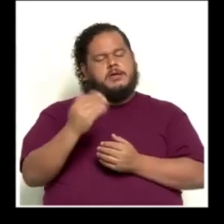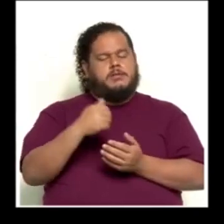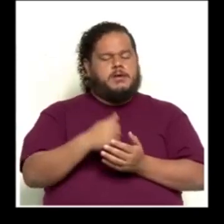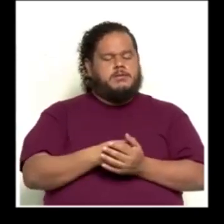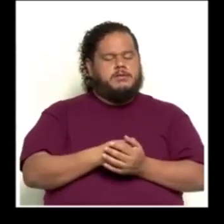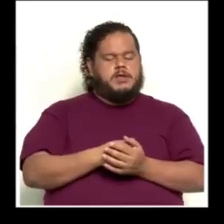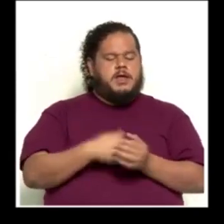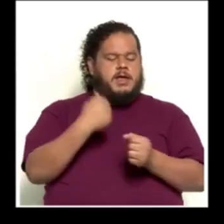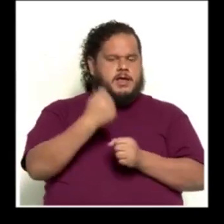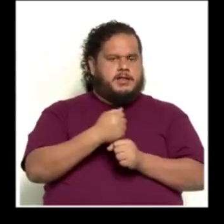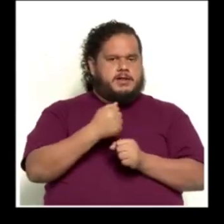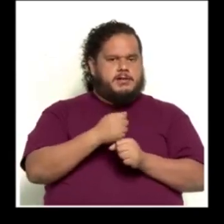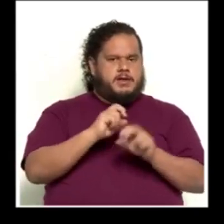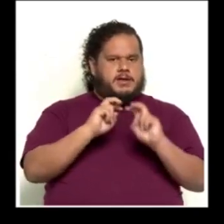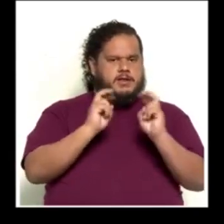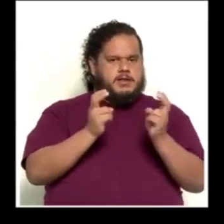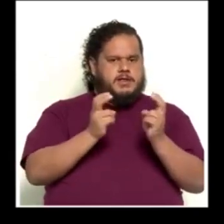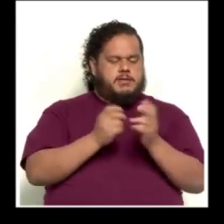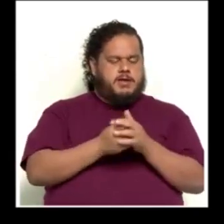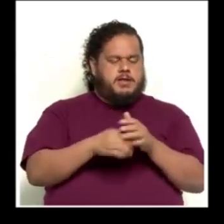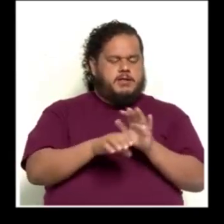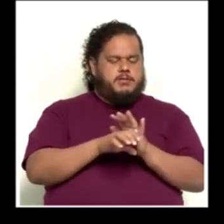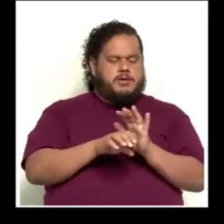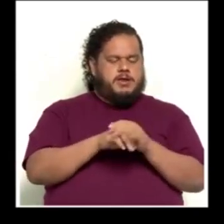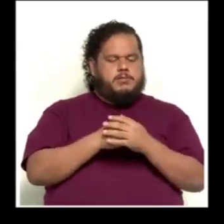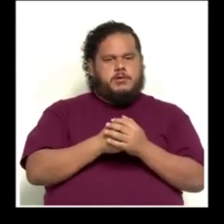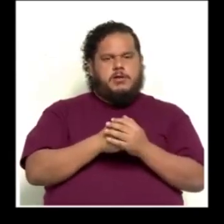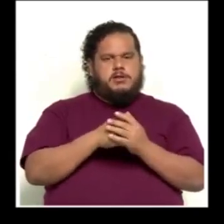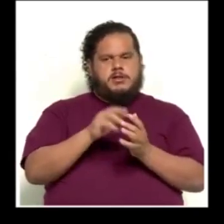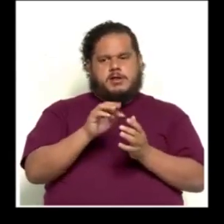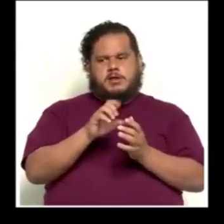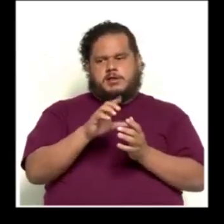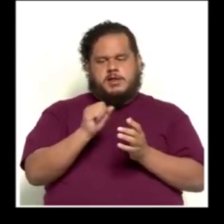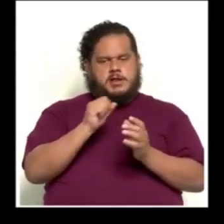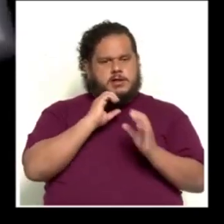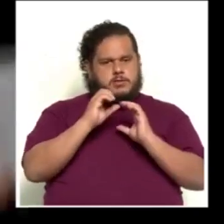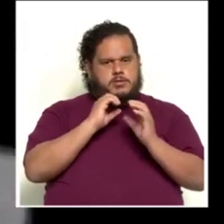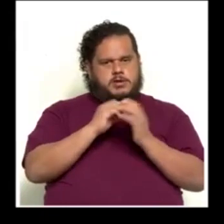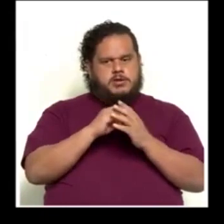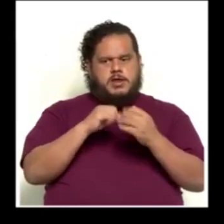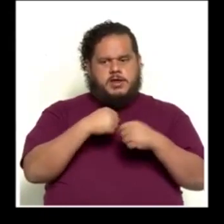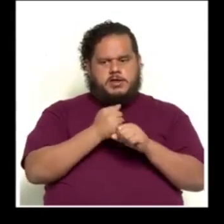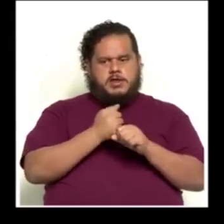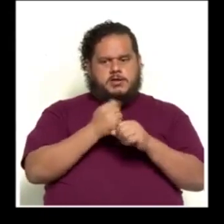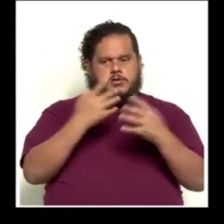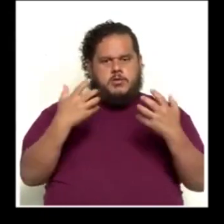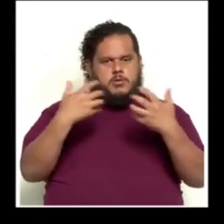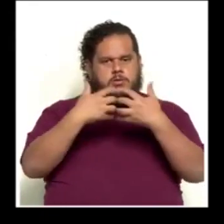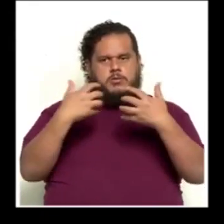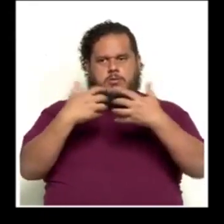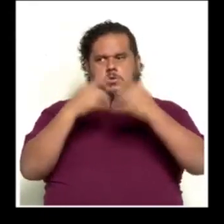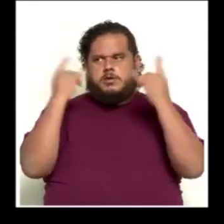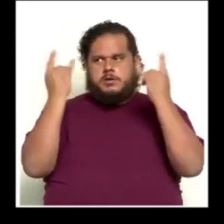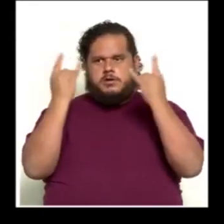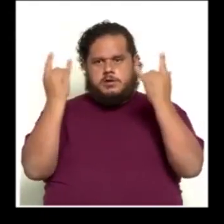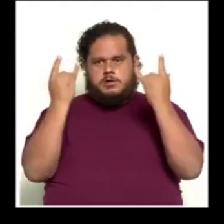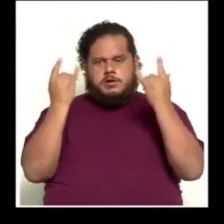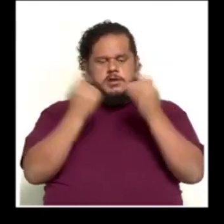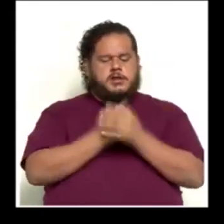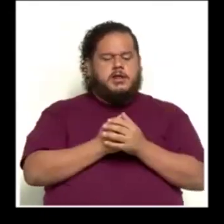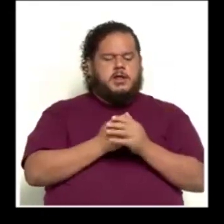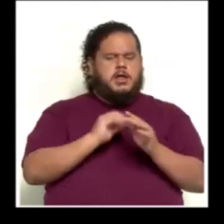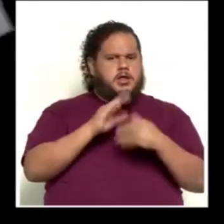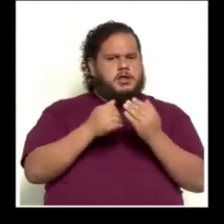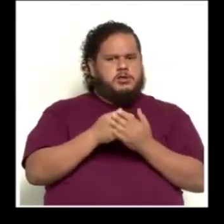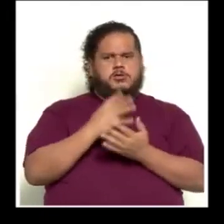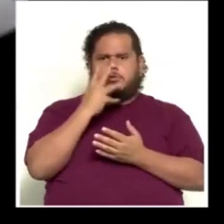a trabajar el tema de, por ejemplo, las telecomunicaciones haciendo enjambres satelitales, y todo suena muy bonito, ¿verdad? Porque la